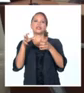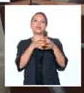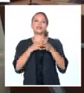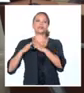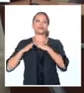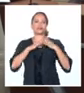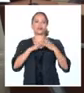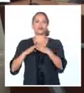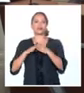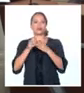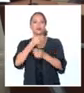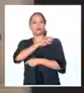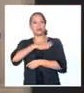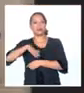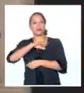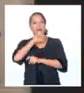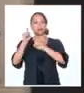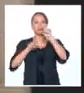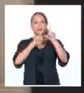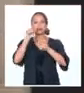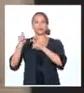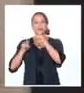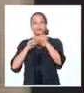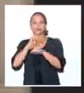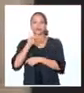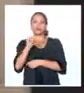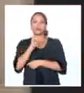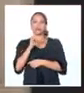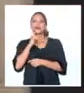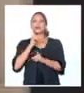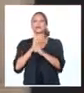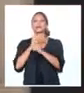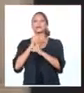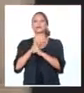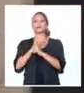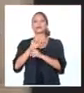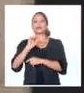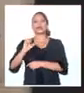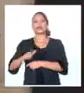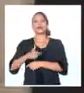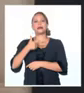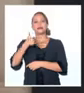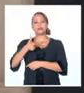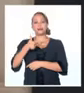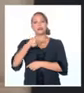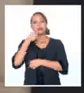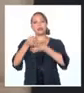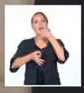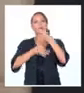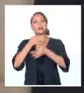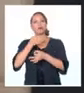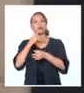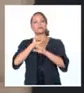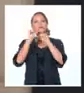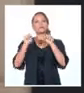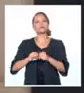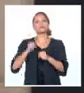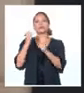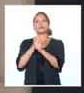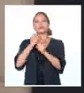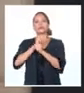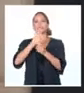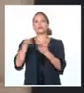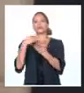sometido a consultas públicas. En el encuentro, el viceprimer ministro Jorge Luis Perdomo Dileia dio a conocer el sistema de trabajo que se propone